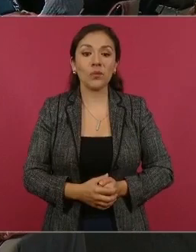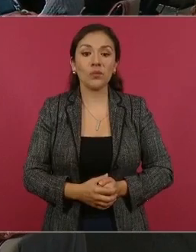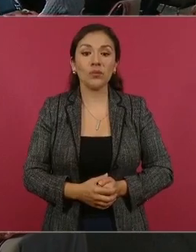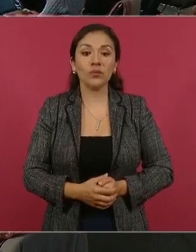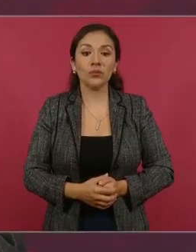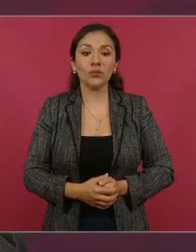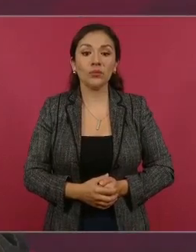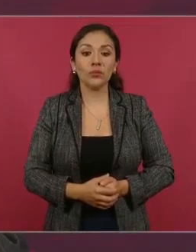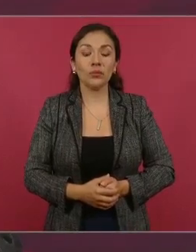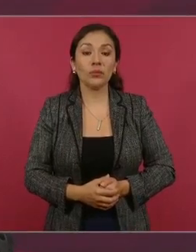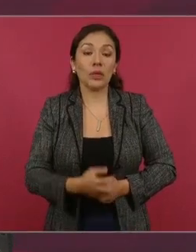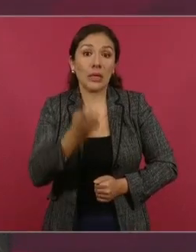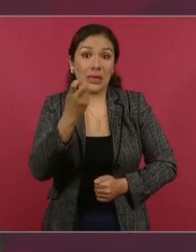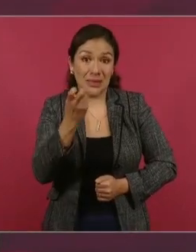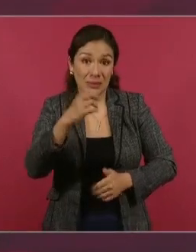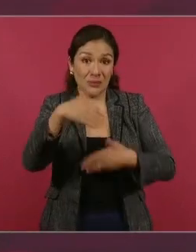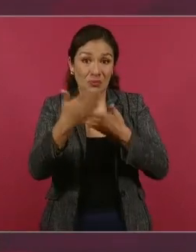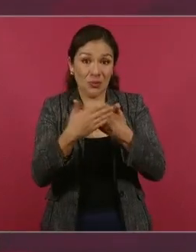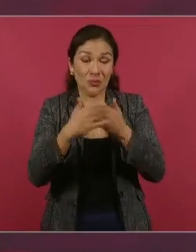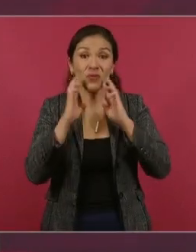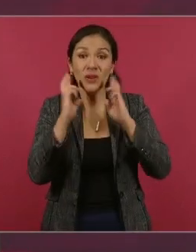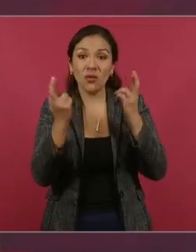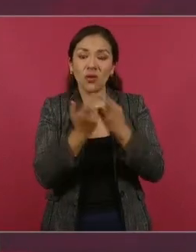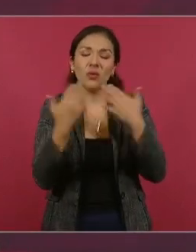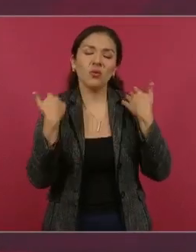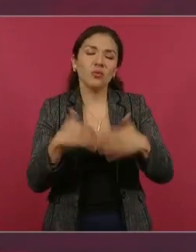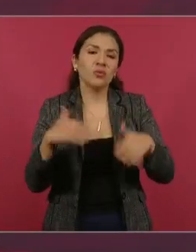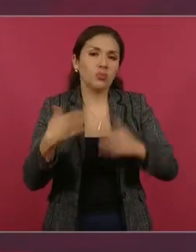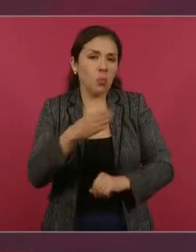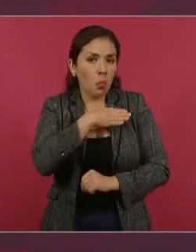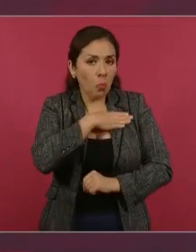Va a ser muy bueno porque